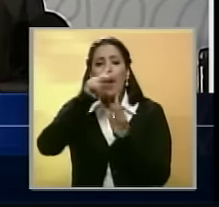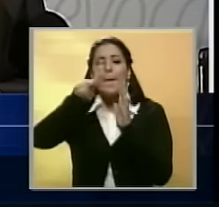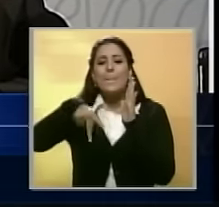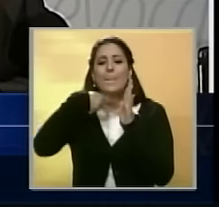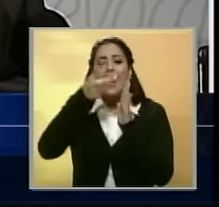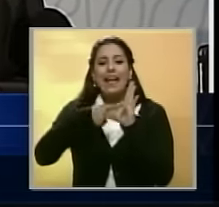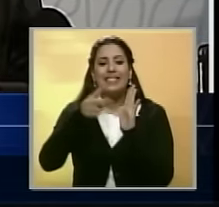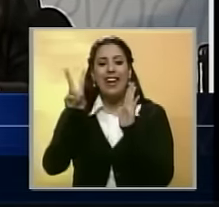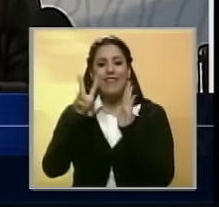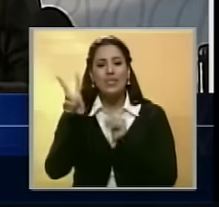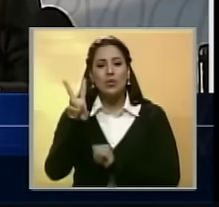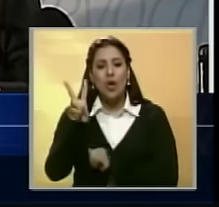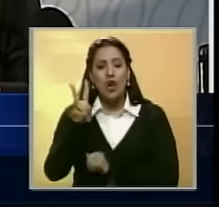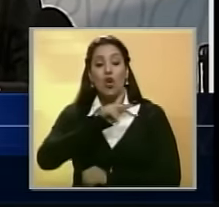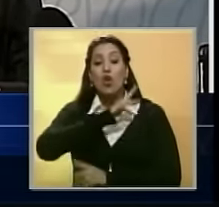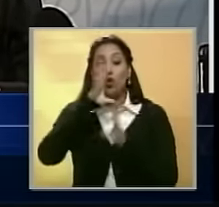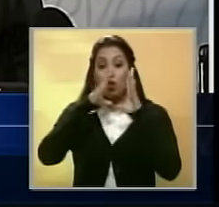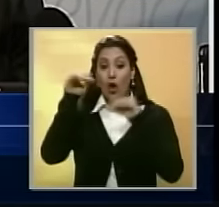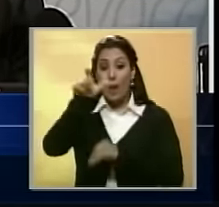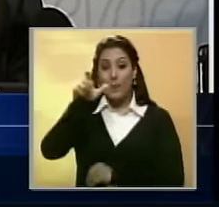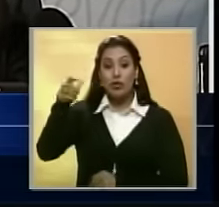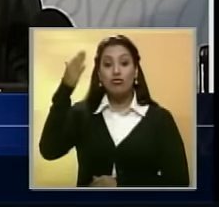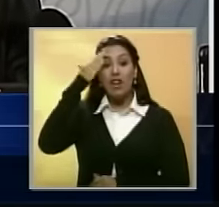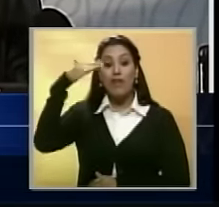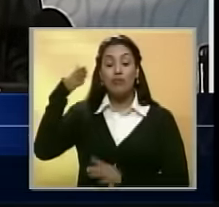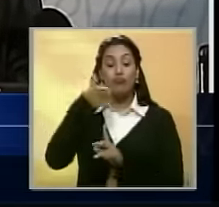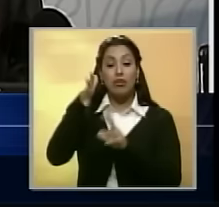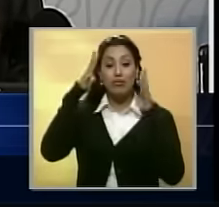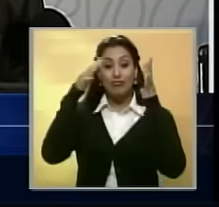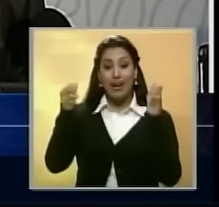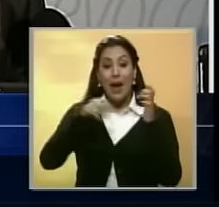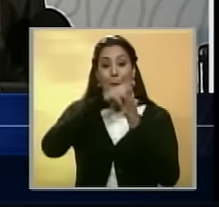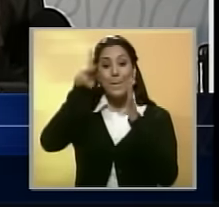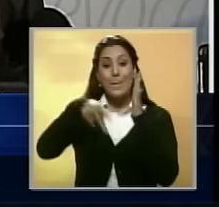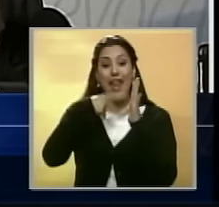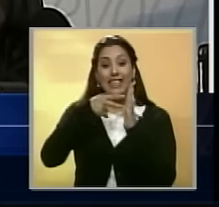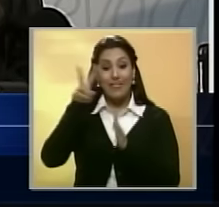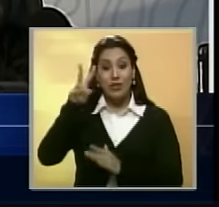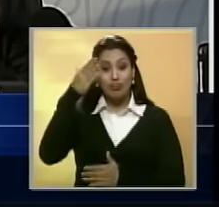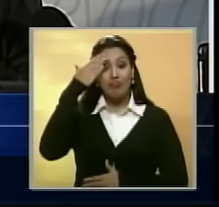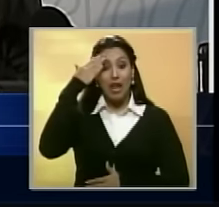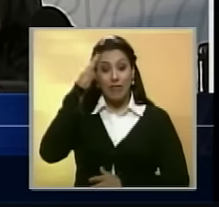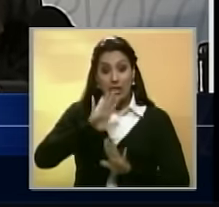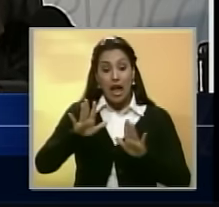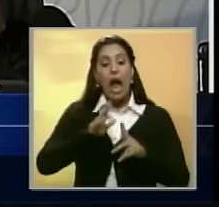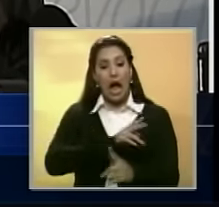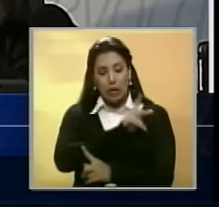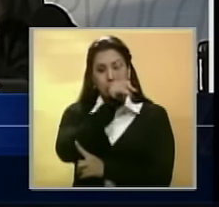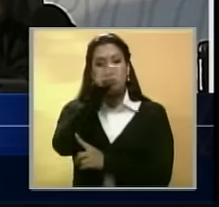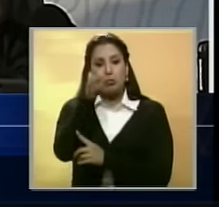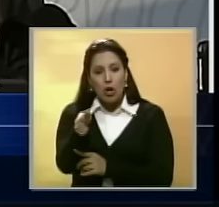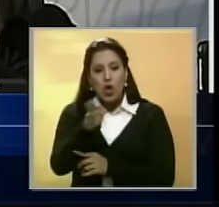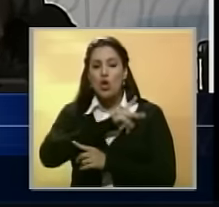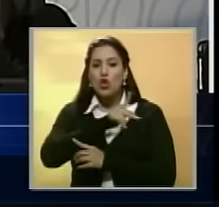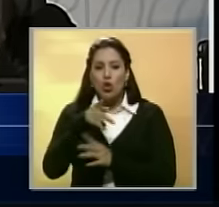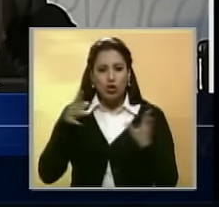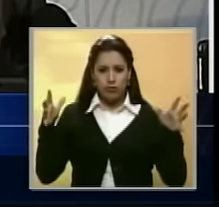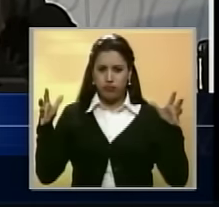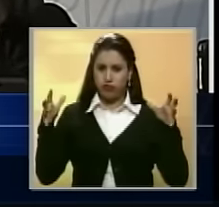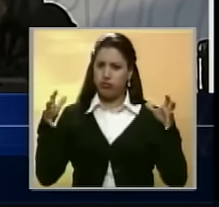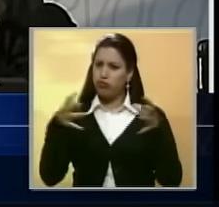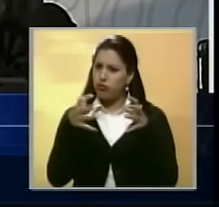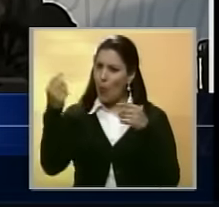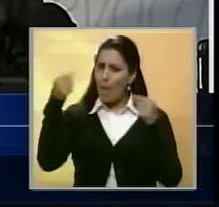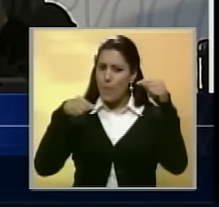Plaza Venezuela, que todos sabemos dónde queda, en la Plaza Venezuela. Allí vamos a ir, nos vamos a